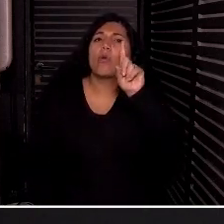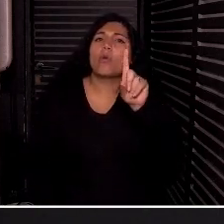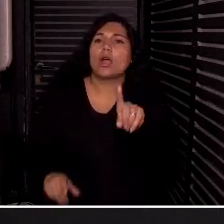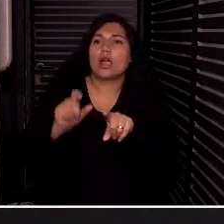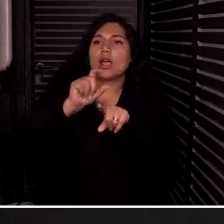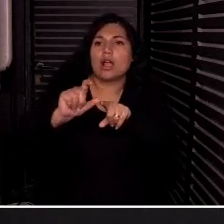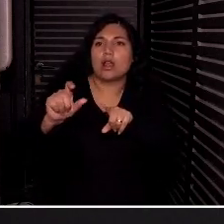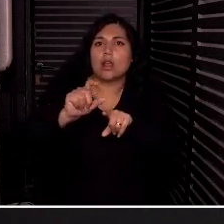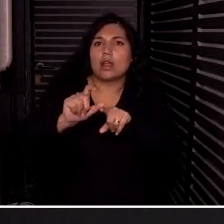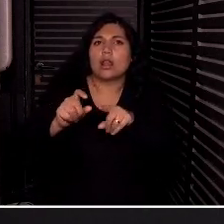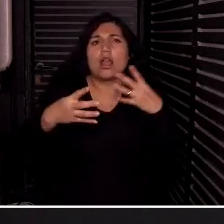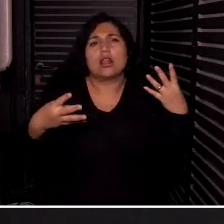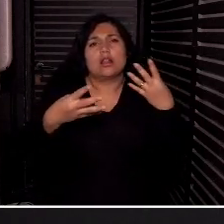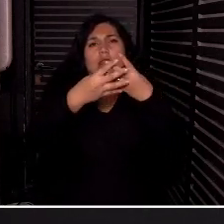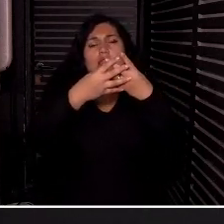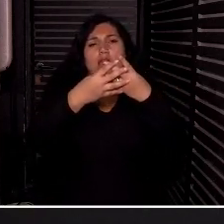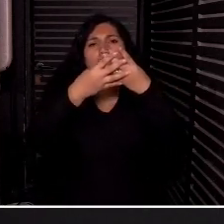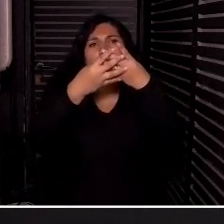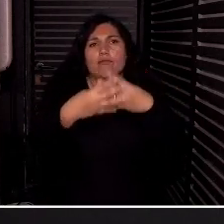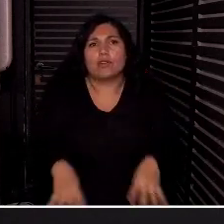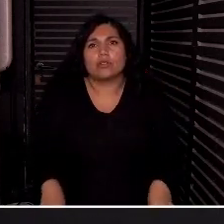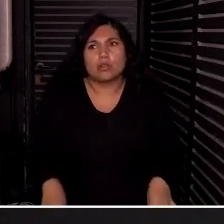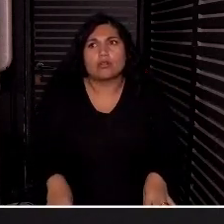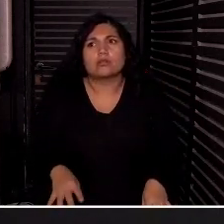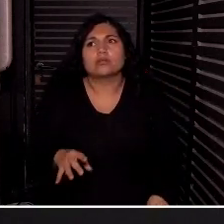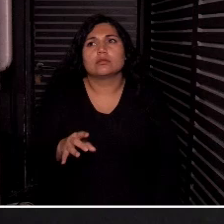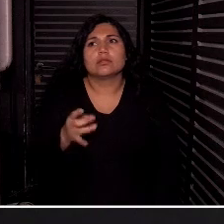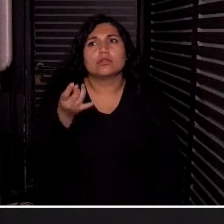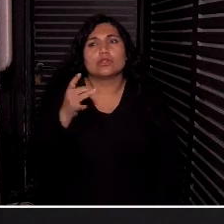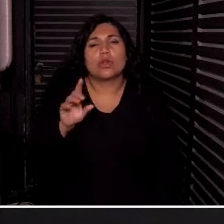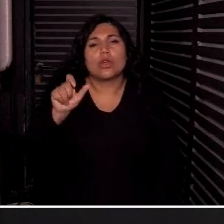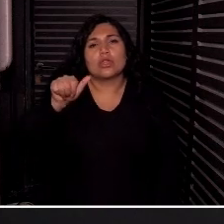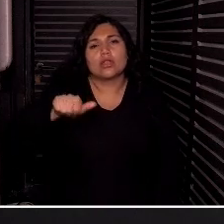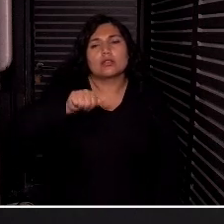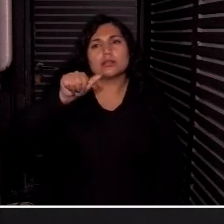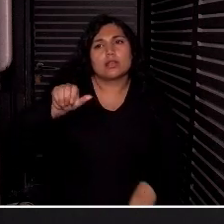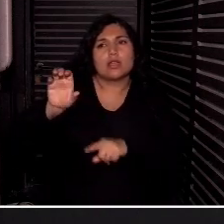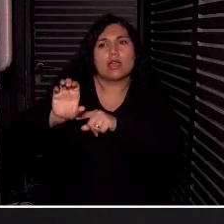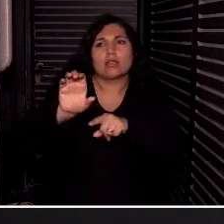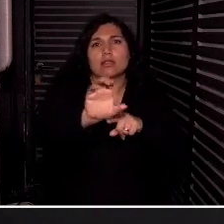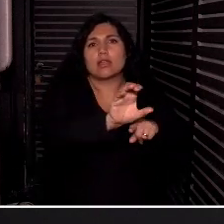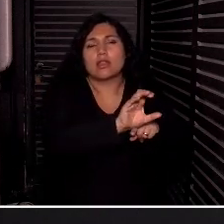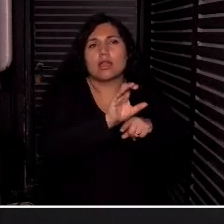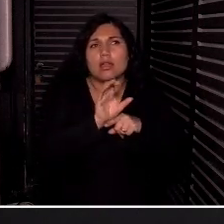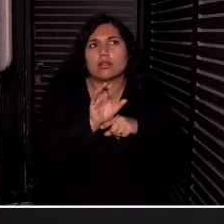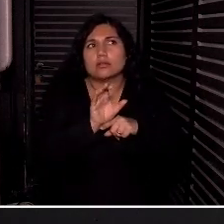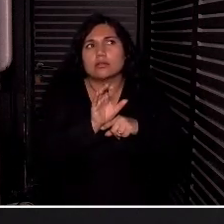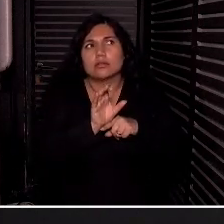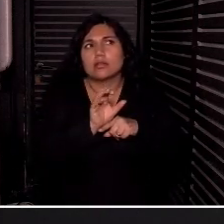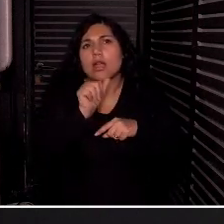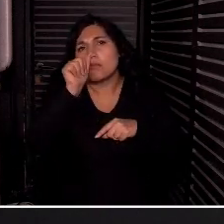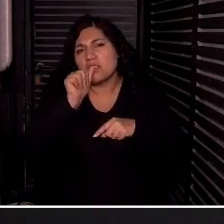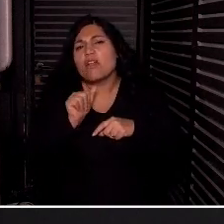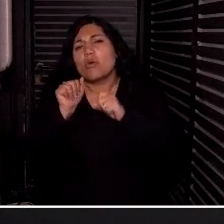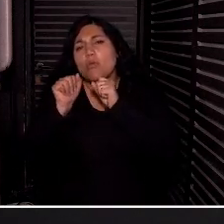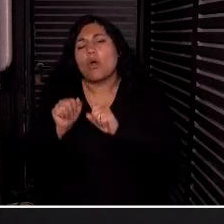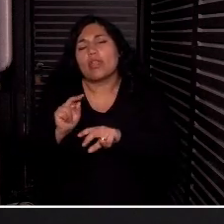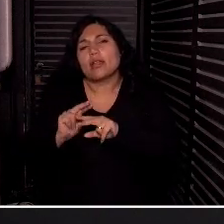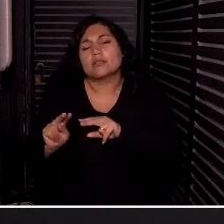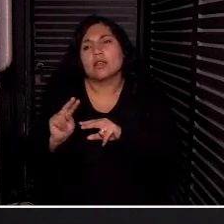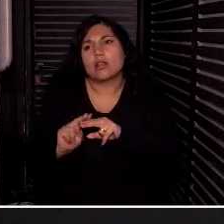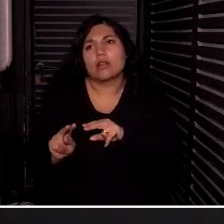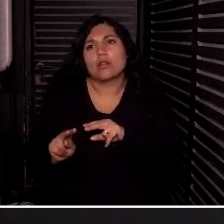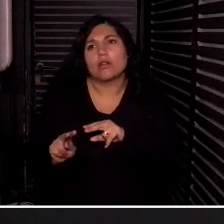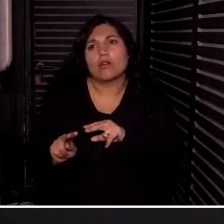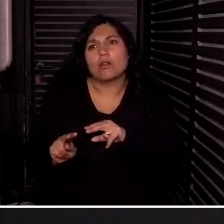botó su red y tiene solo las 16 principales antenas más las concesiones de caja o sea digo un privado puede hacerlo cierto